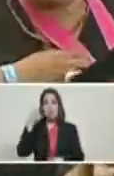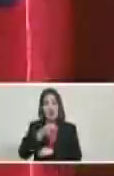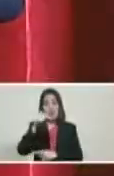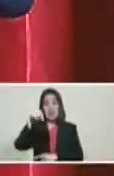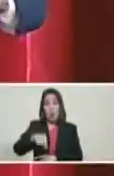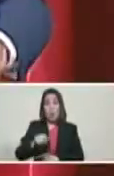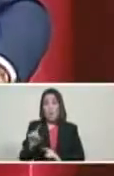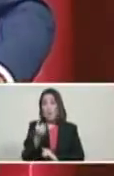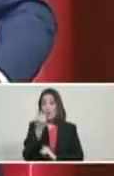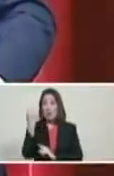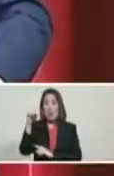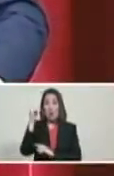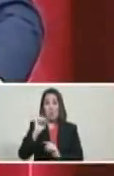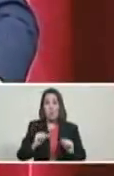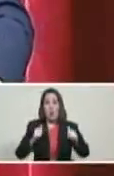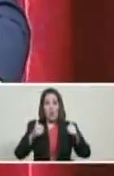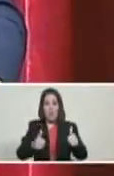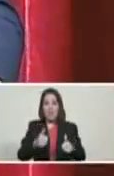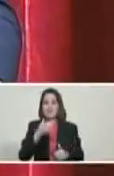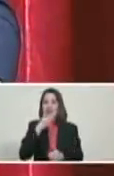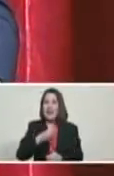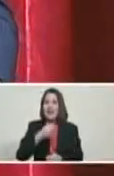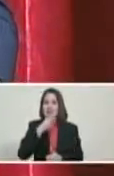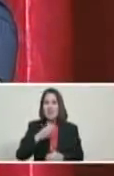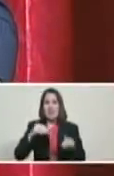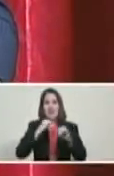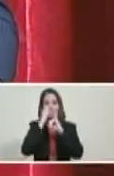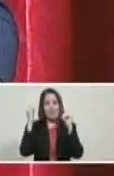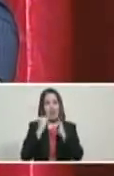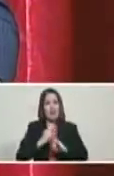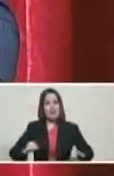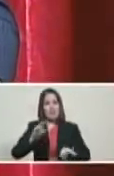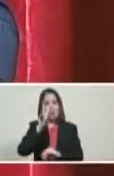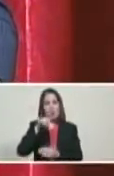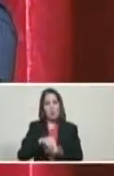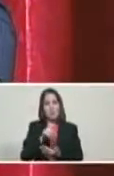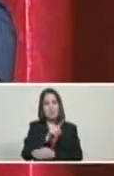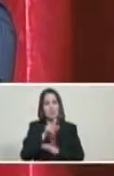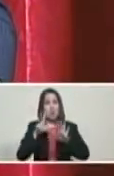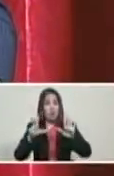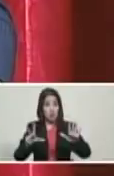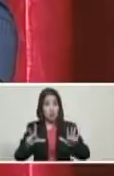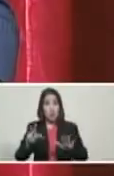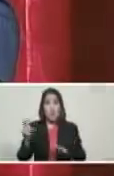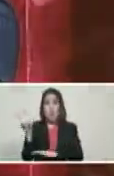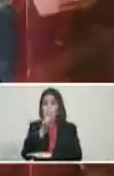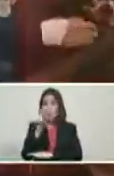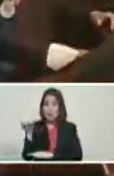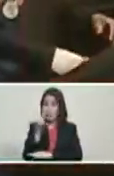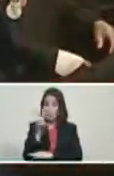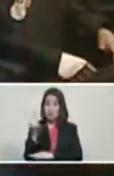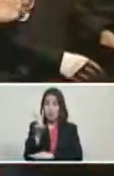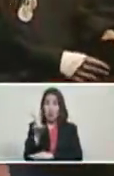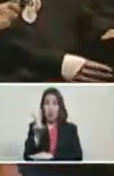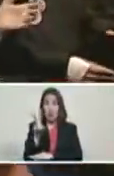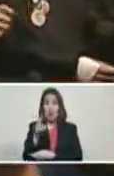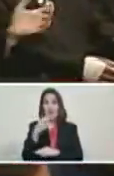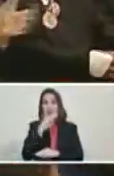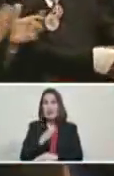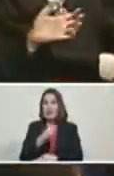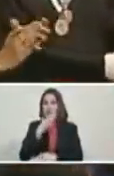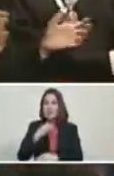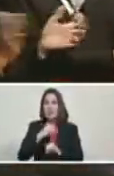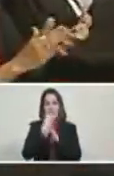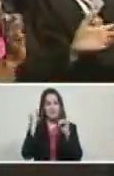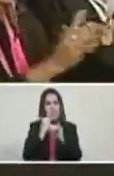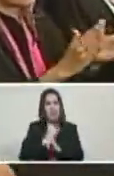noviembre arrancan las Navidades Felices 2018. Venezuela, Navidades Felices 2018.